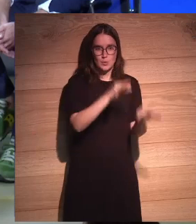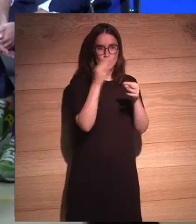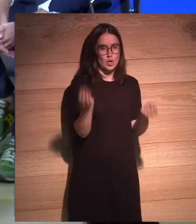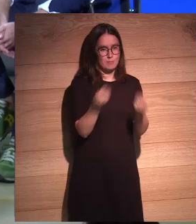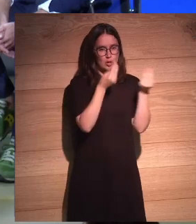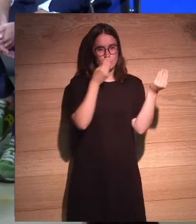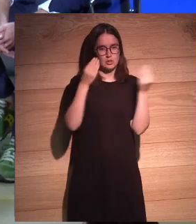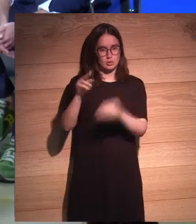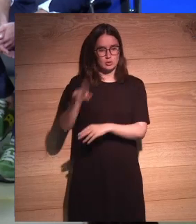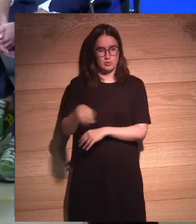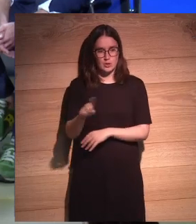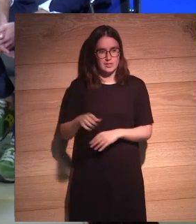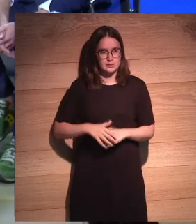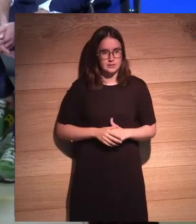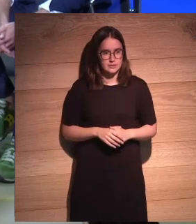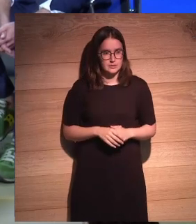sustitutivo, ¿no? Uno de otro.